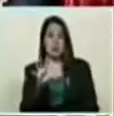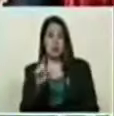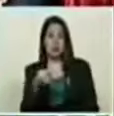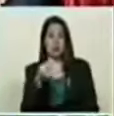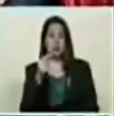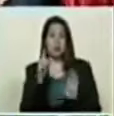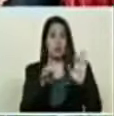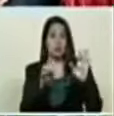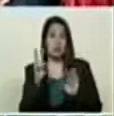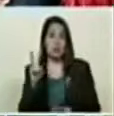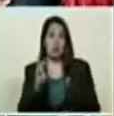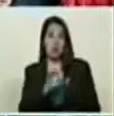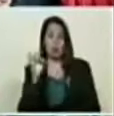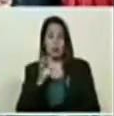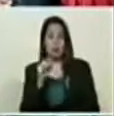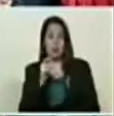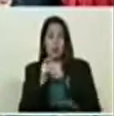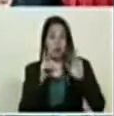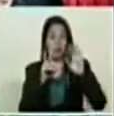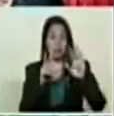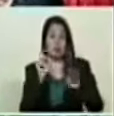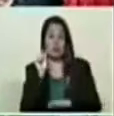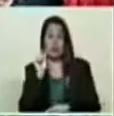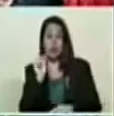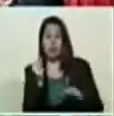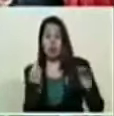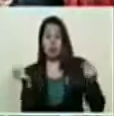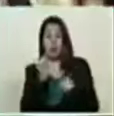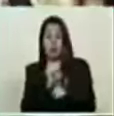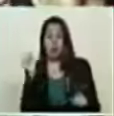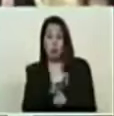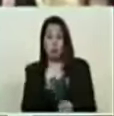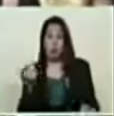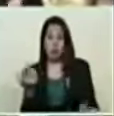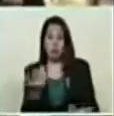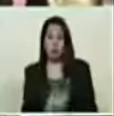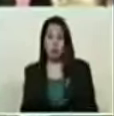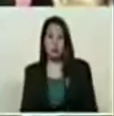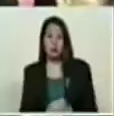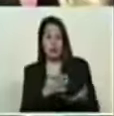45.62%. 7 puntos de diferencia.